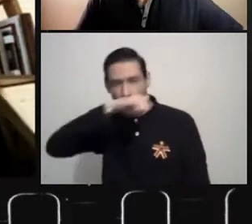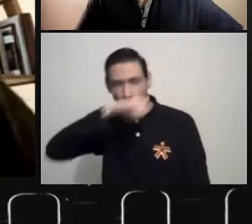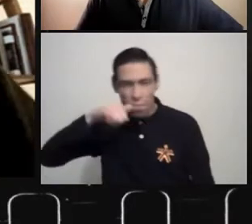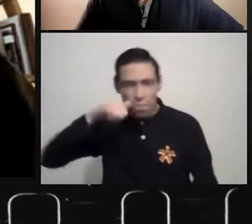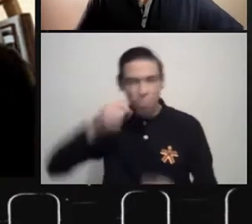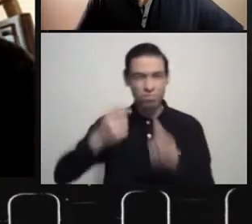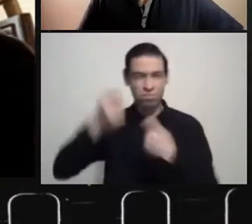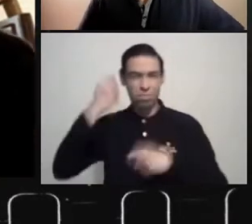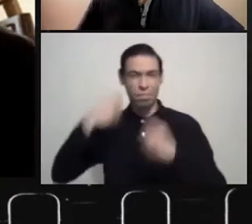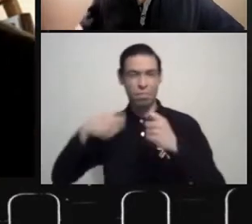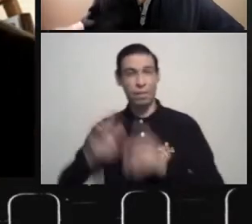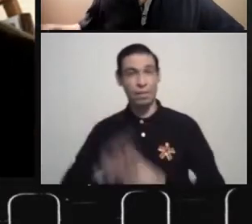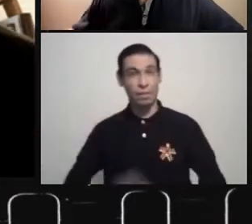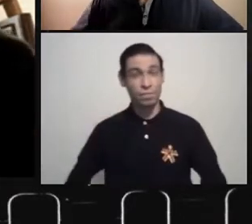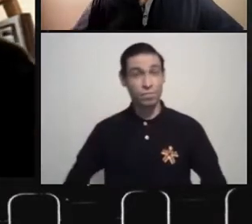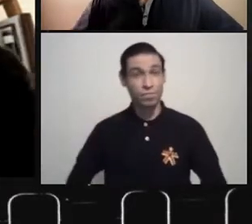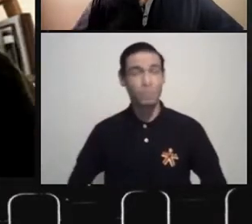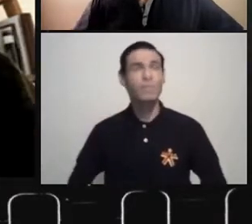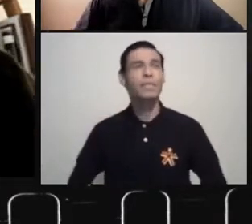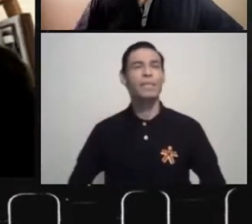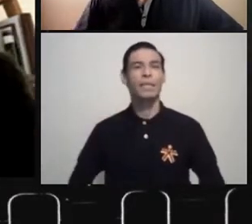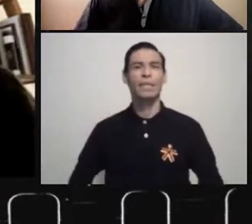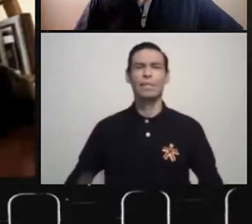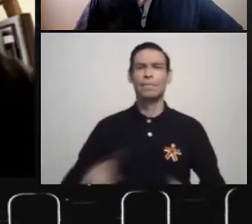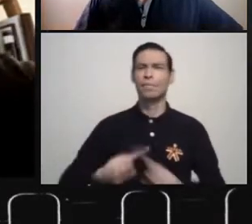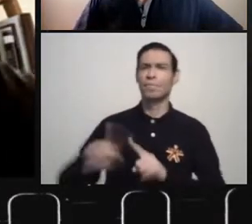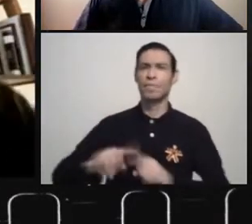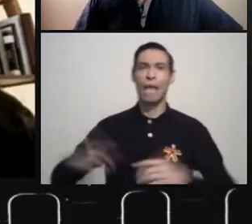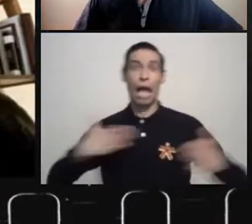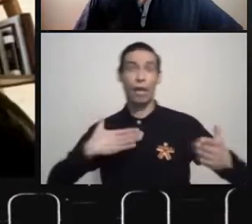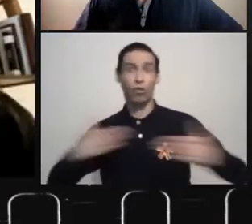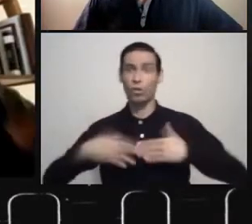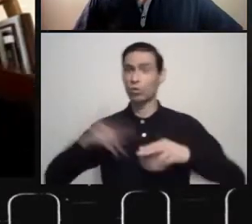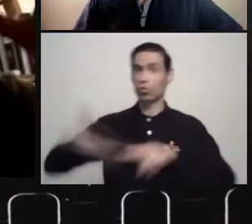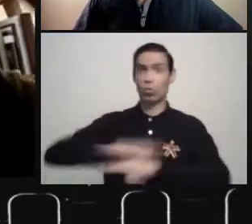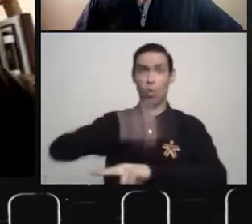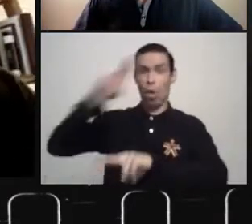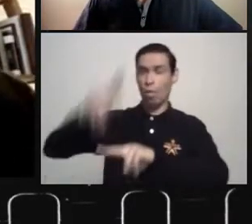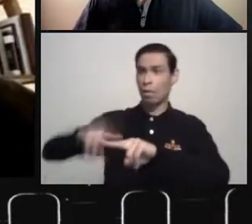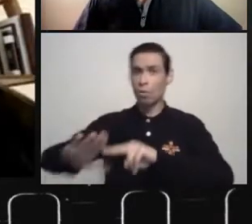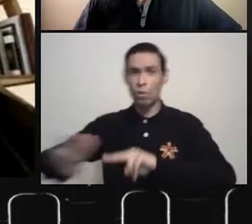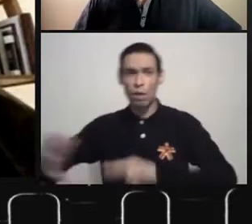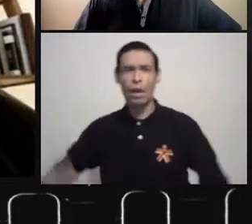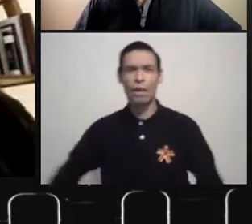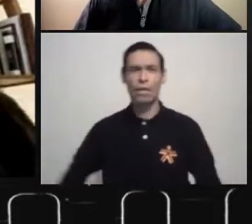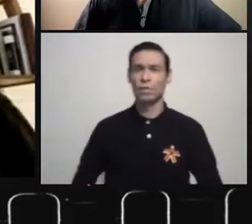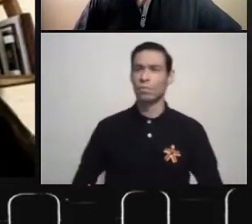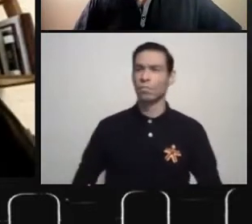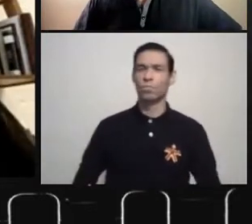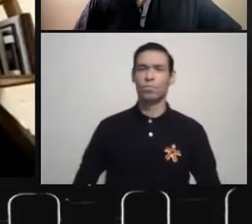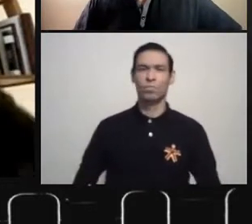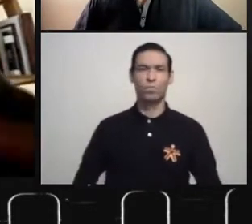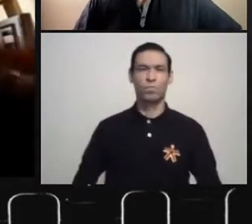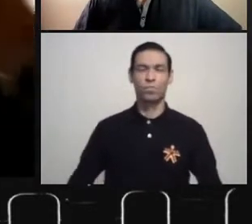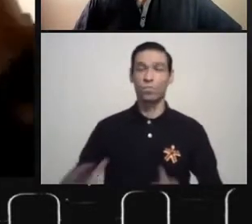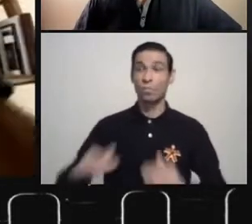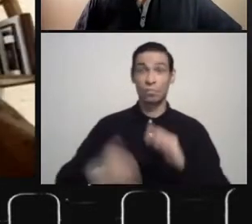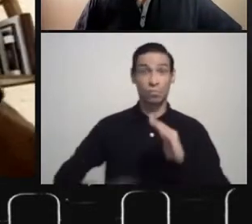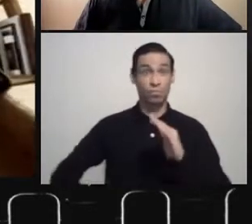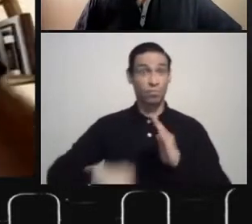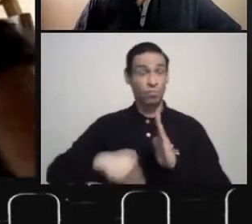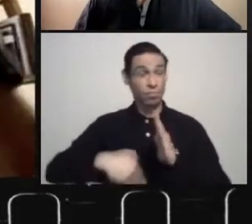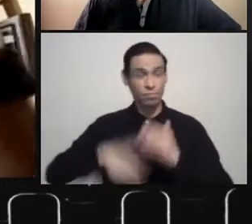tenía este, con unos actores naturales que estaban bajitos. Llegó un mes después de que arrancó el rodaje,